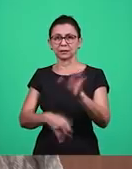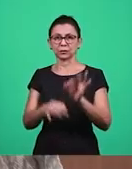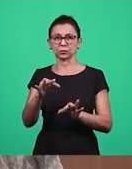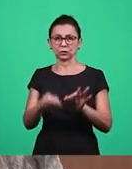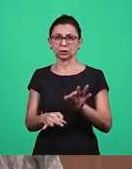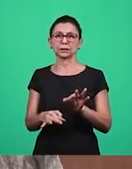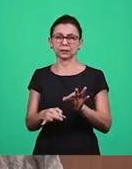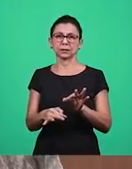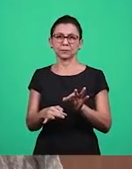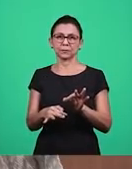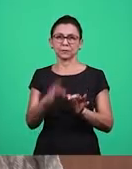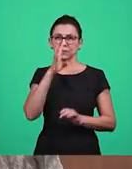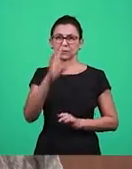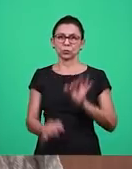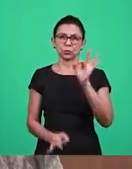del juicio.